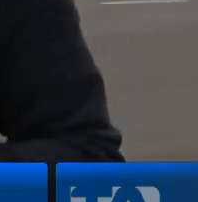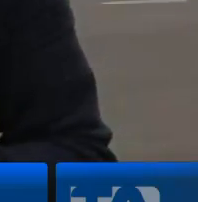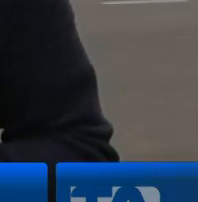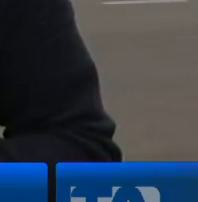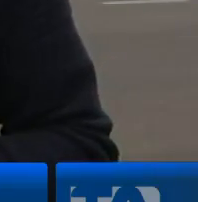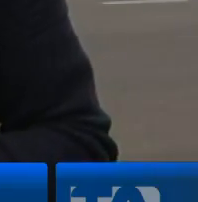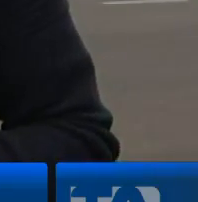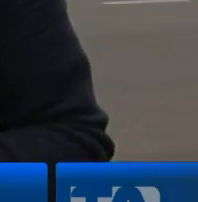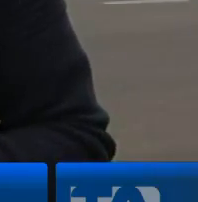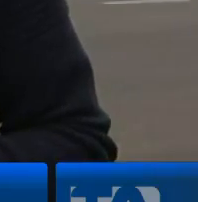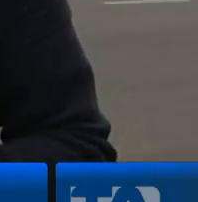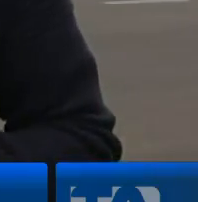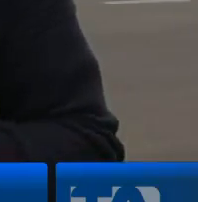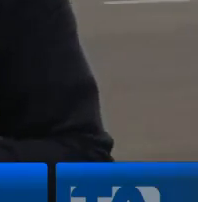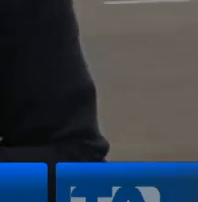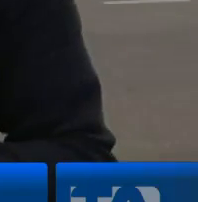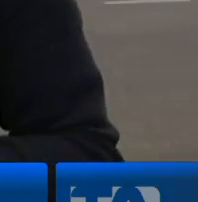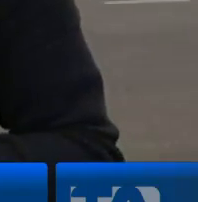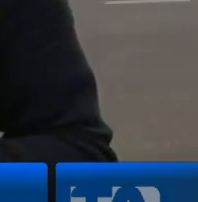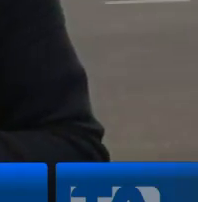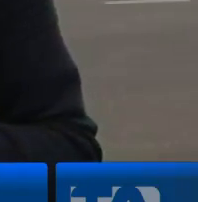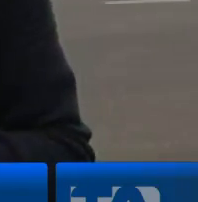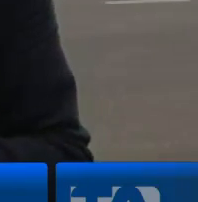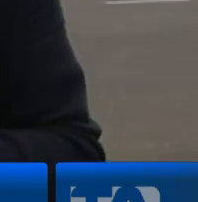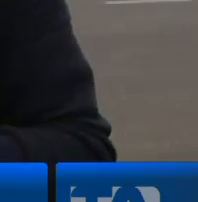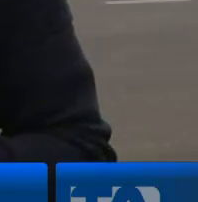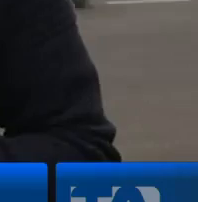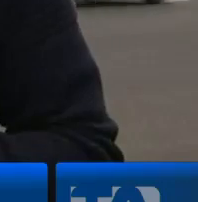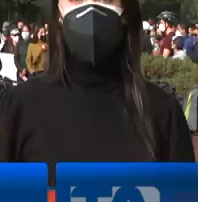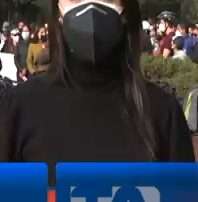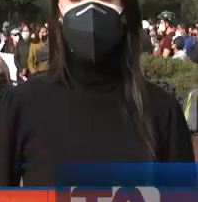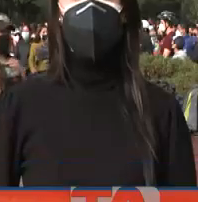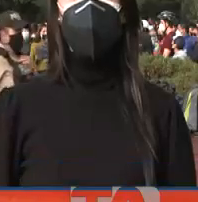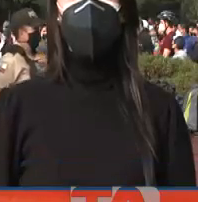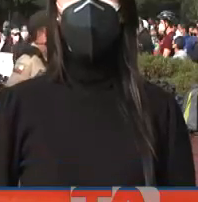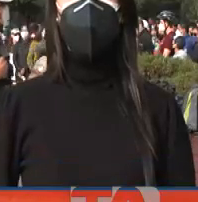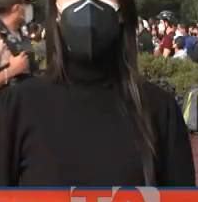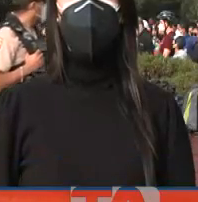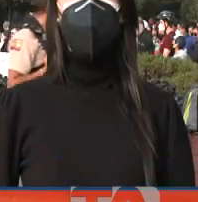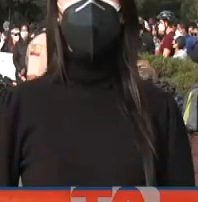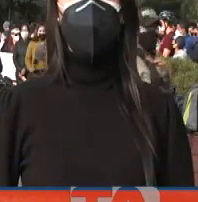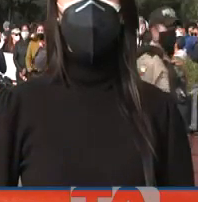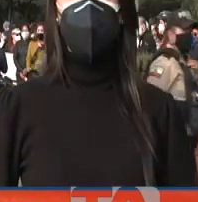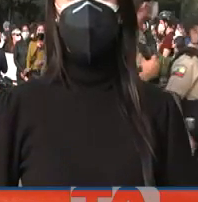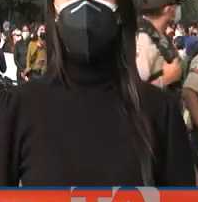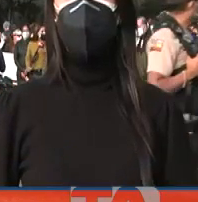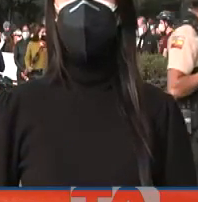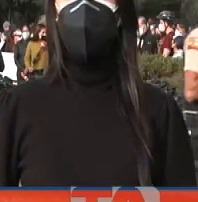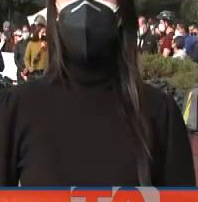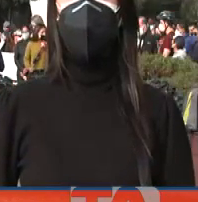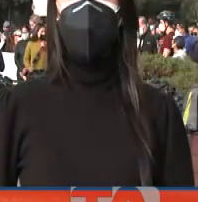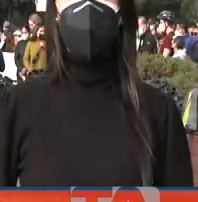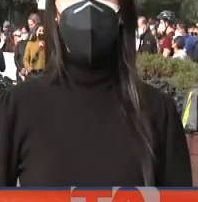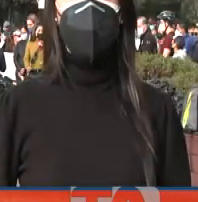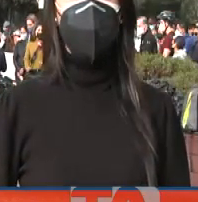causa del virus del COVID-19. No les cuento más detalles para que se queden enganchados en la señal de Teleamazonas y más adelante les vamos a dar toda la